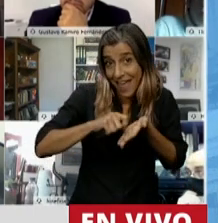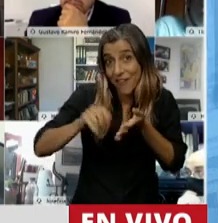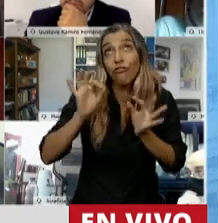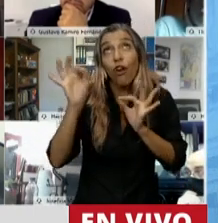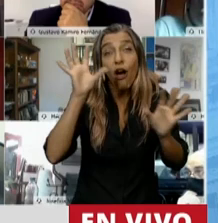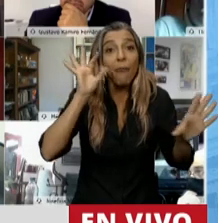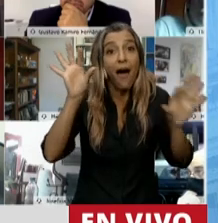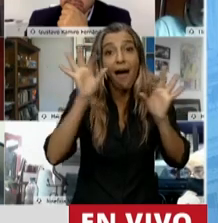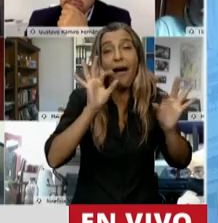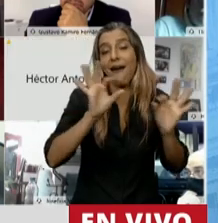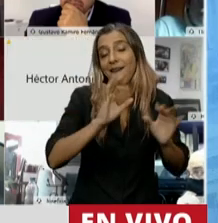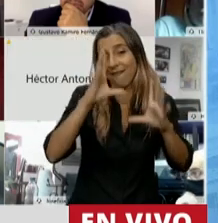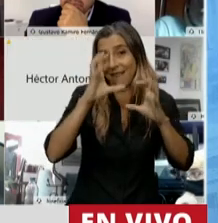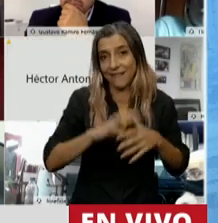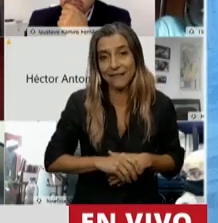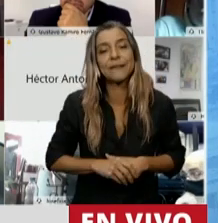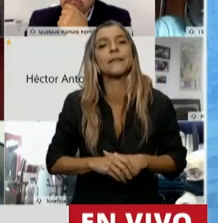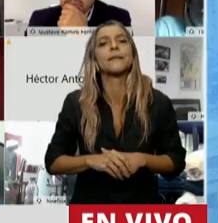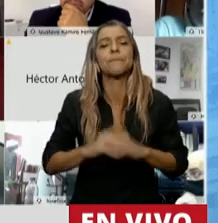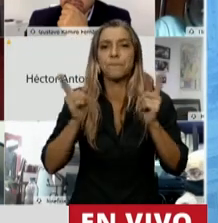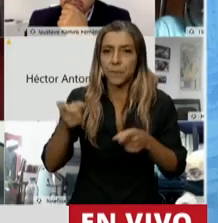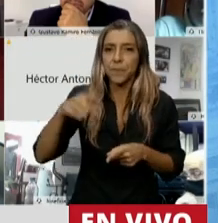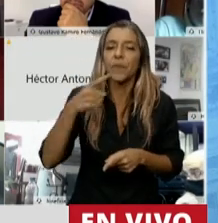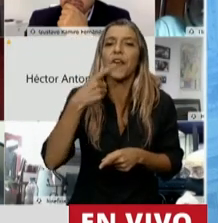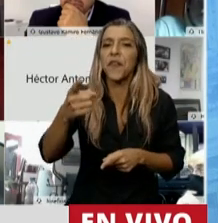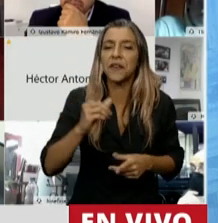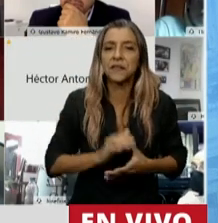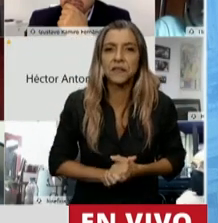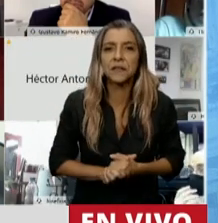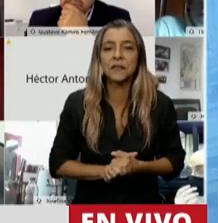Anoto. Después decían, bueno, el Ministerio de Ambiente,